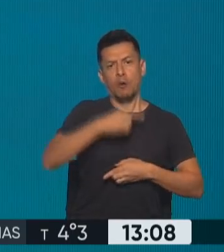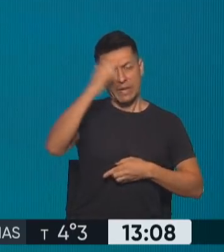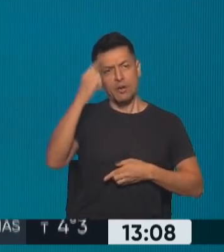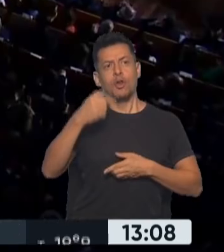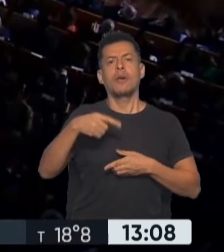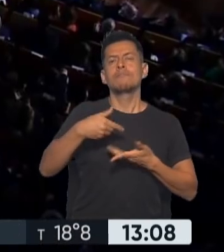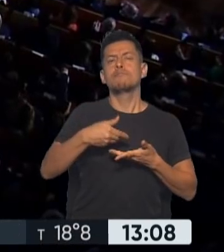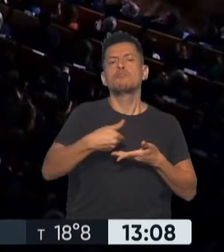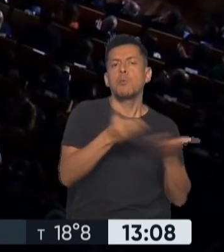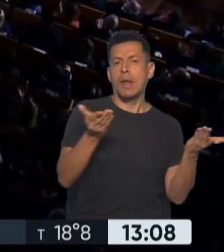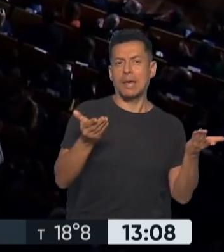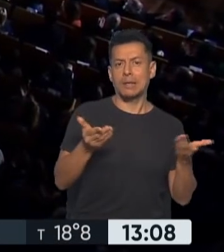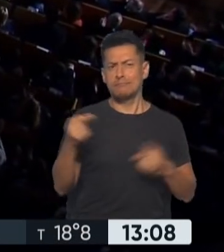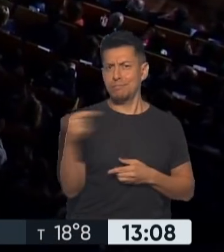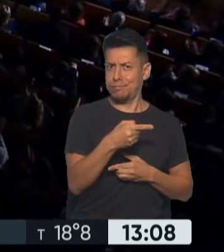populares.